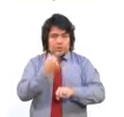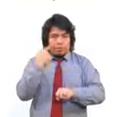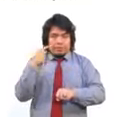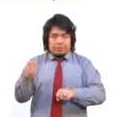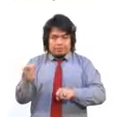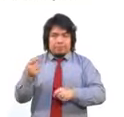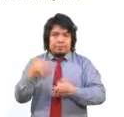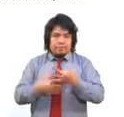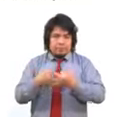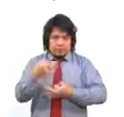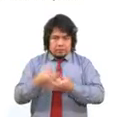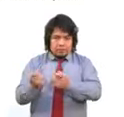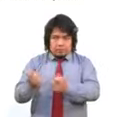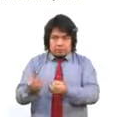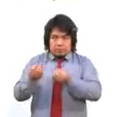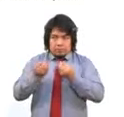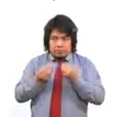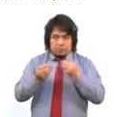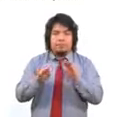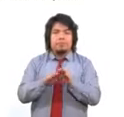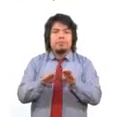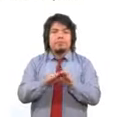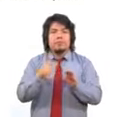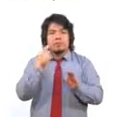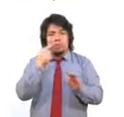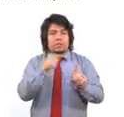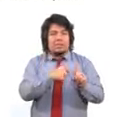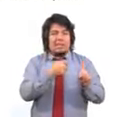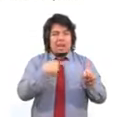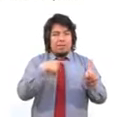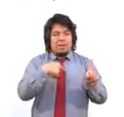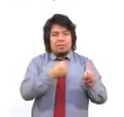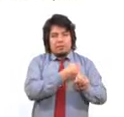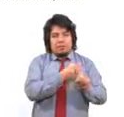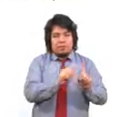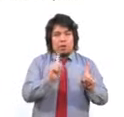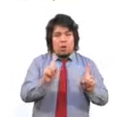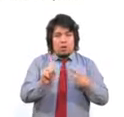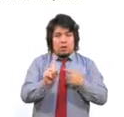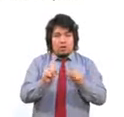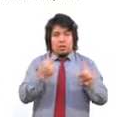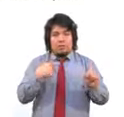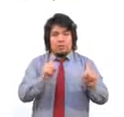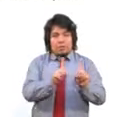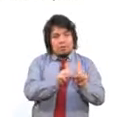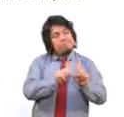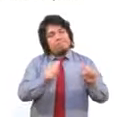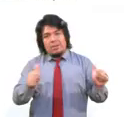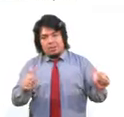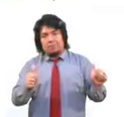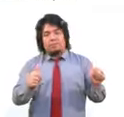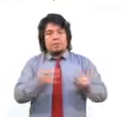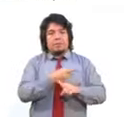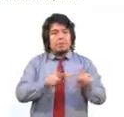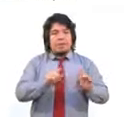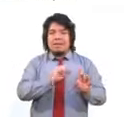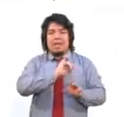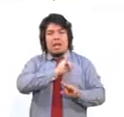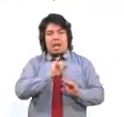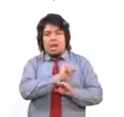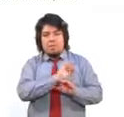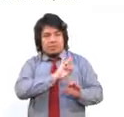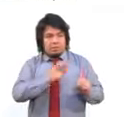el tribunal tiene que ver con alejamiento o restricciones a las personas agresoras para acercarse